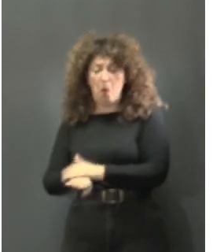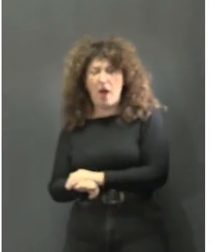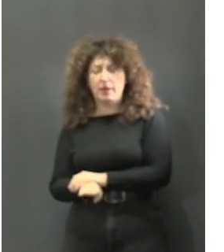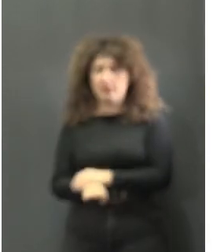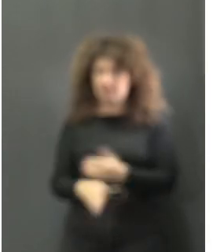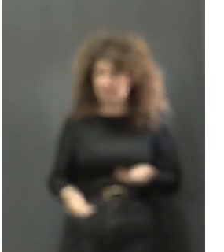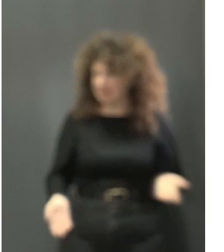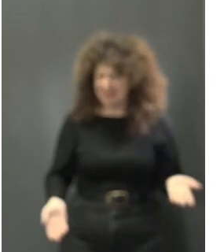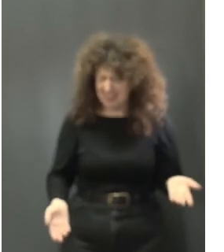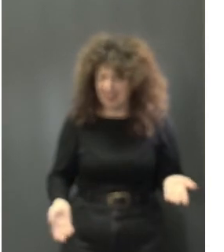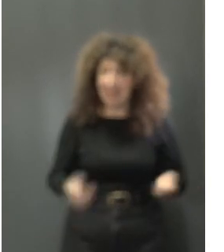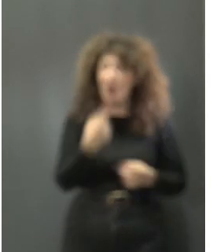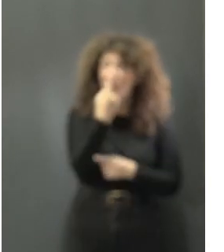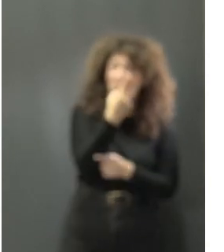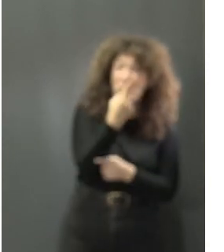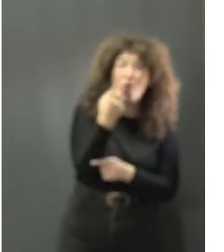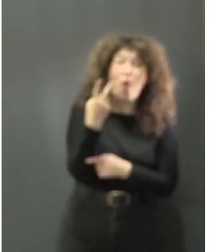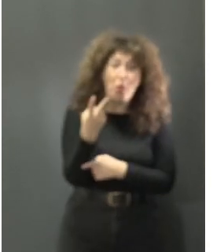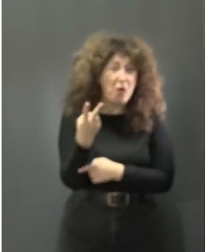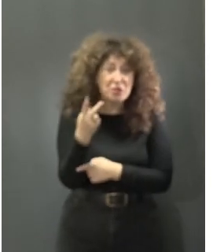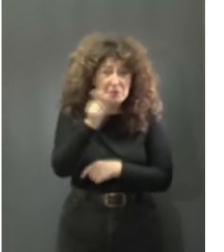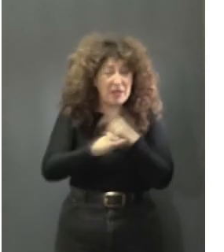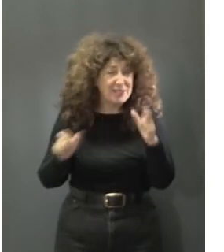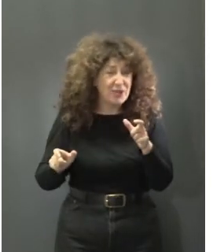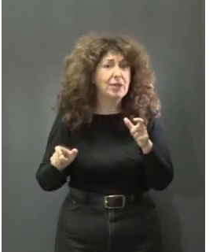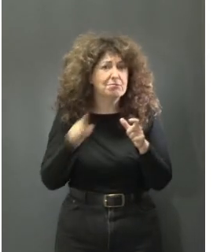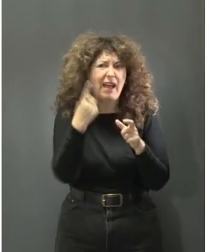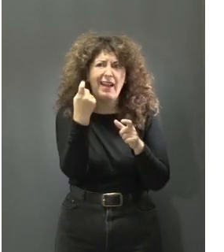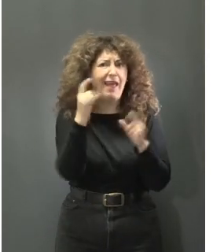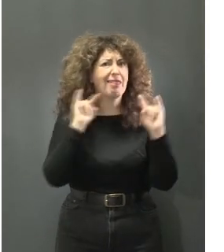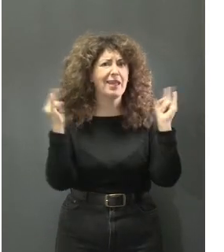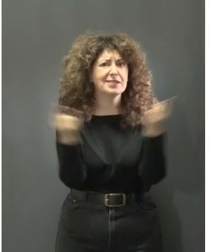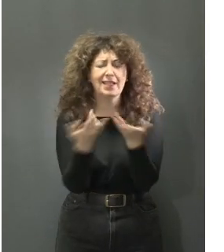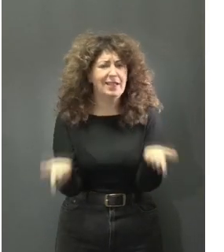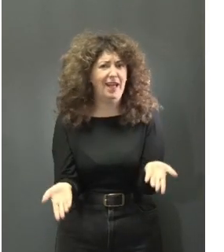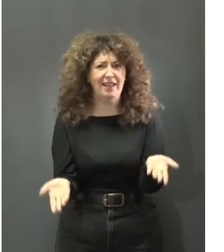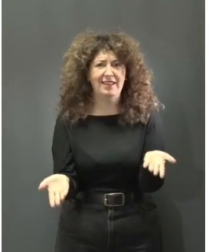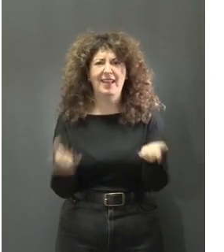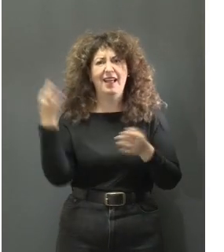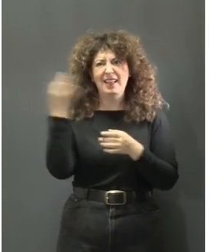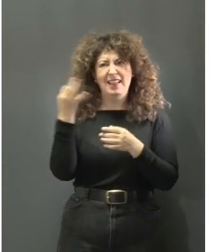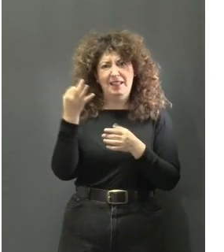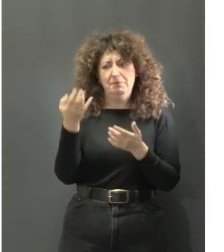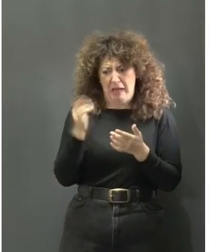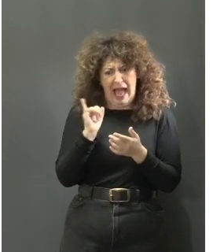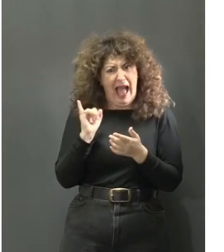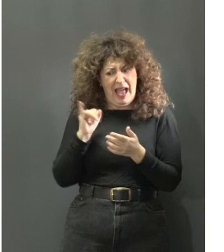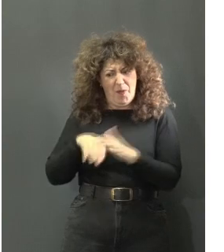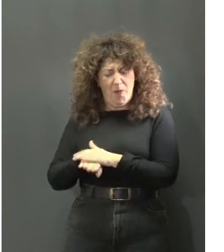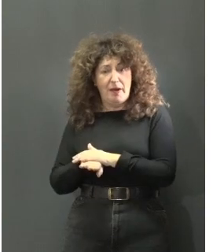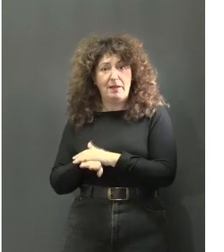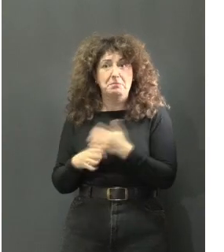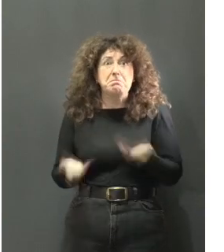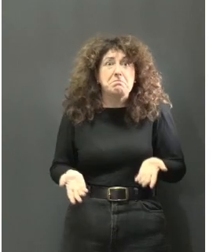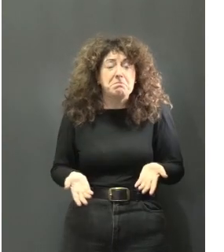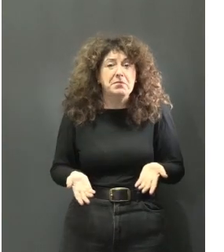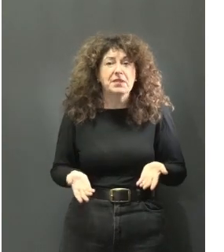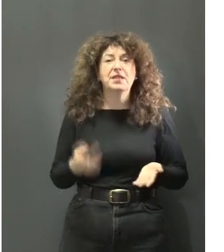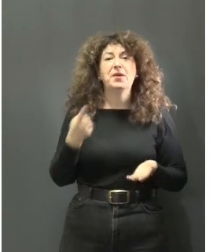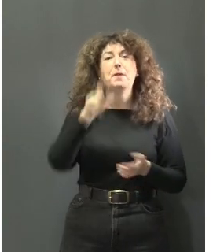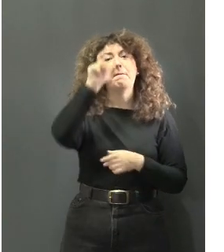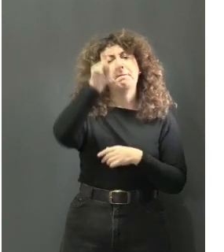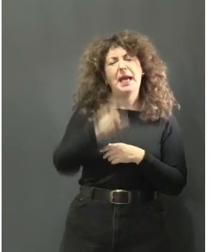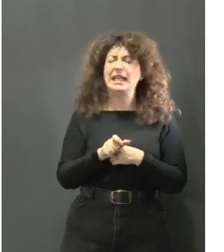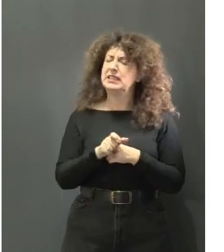claro, pero es que ese 1 o 2 es la persona que necesita y tenéis los medios. Pues se nos presentaba una persona